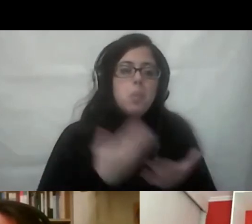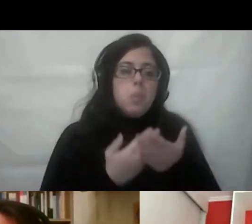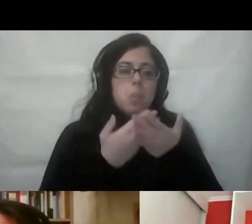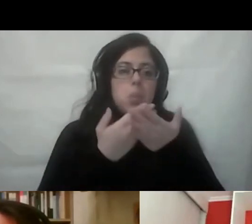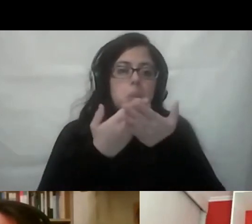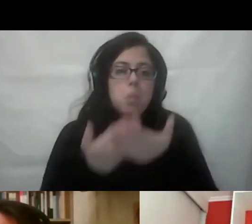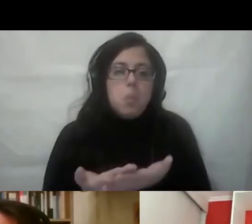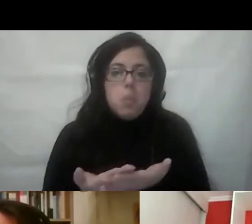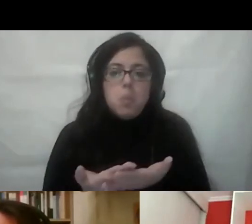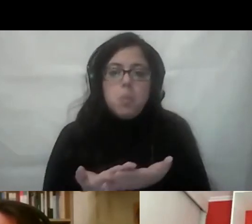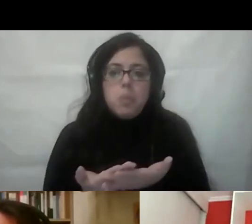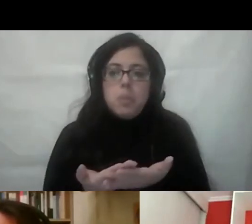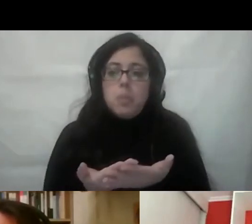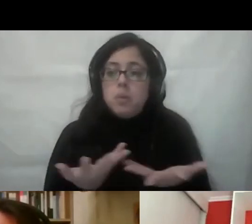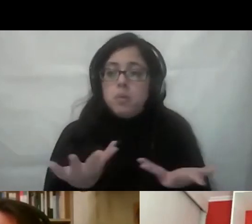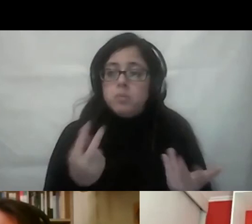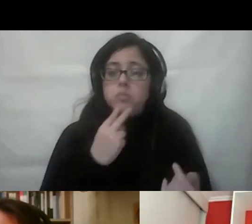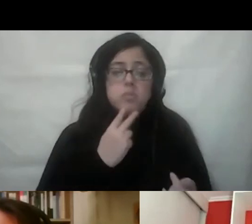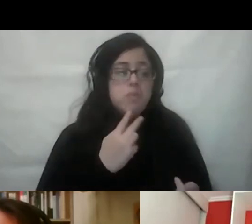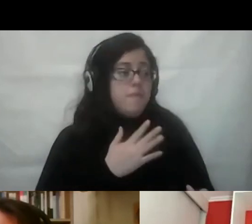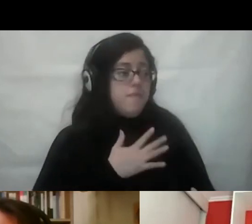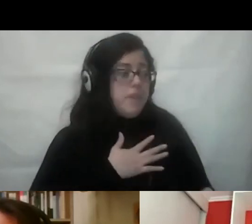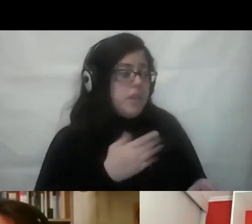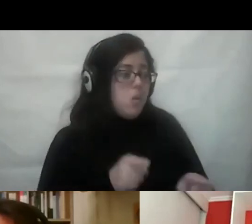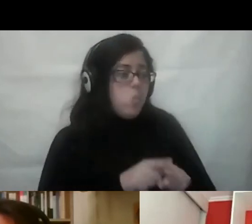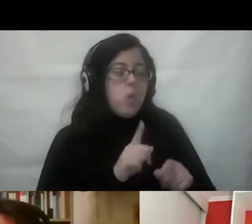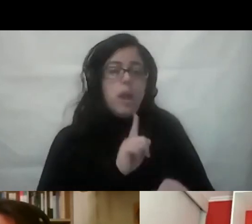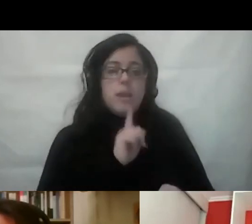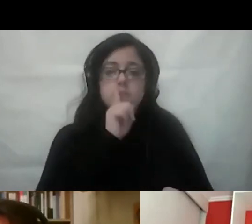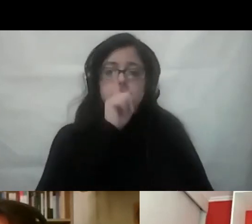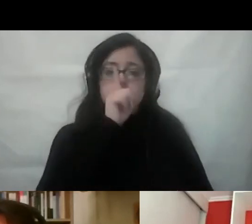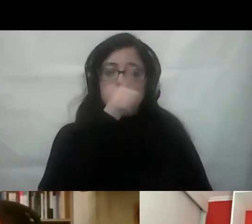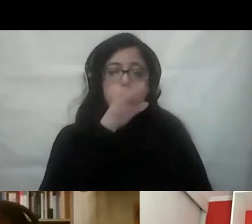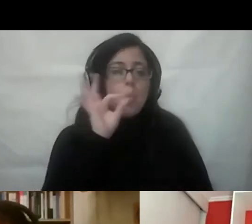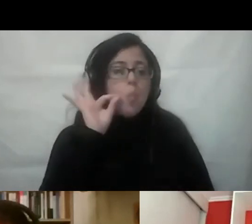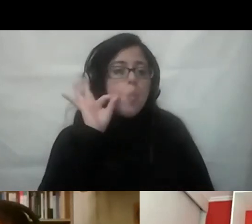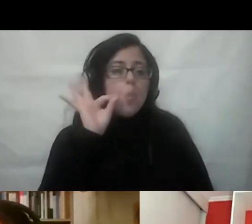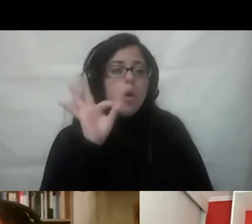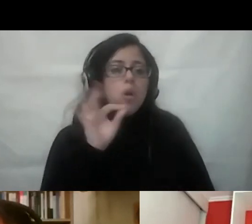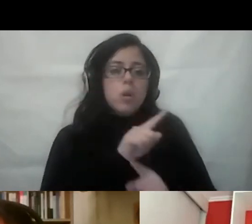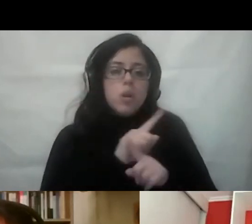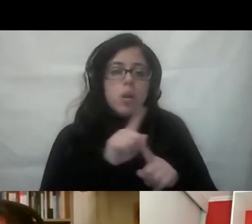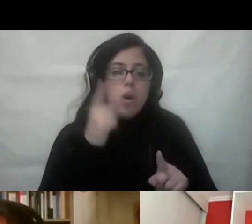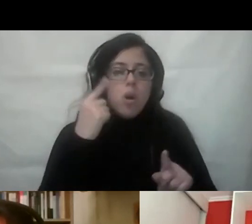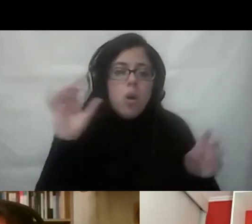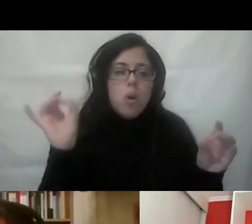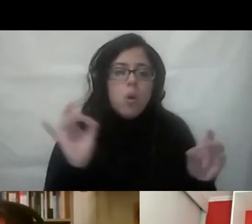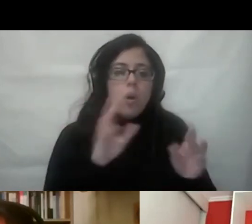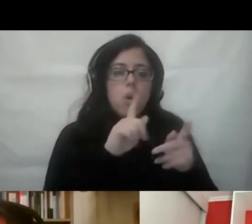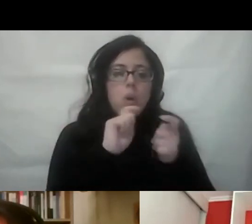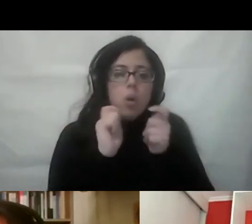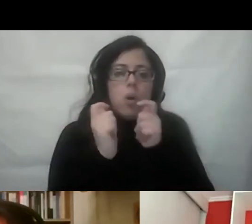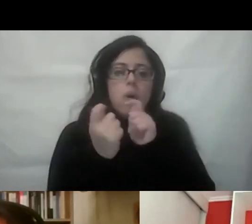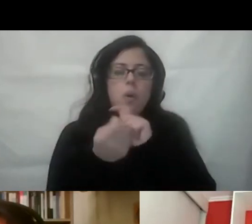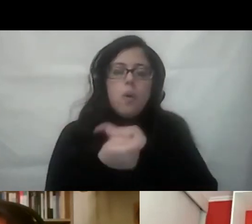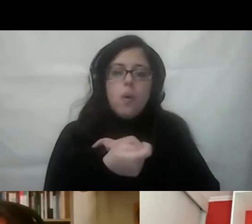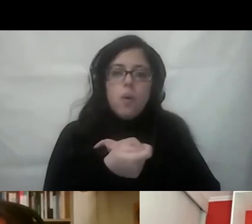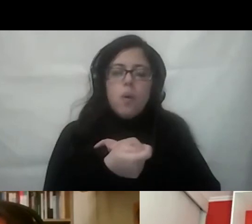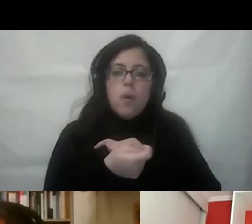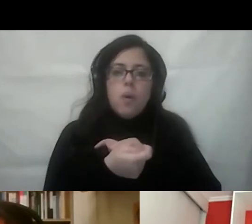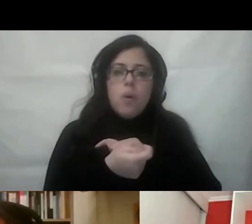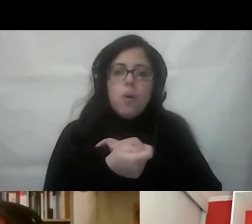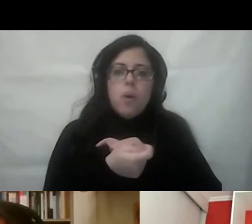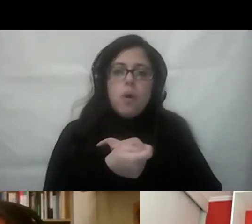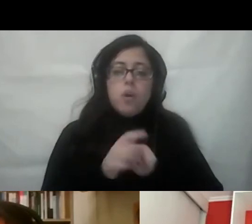donde sabía que no me iba a hacer rico, pero que iba a tener la posibilidad, digamos, de transformar vidas de otros seres humanos, y siento que no lo